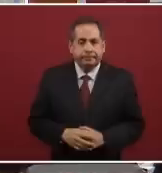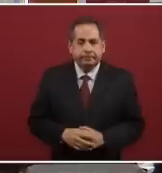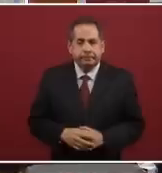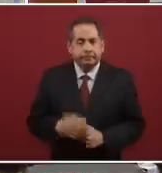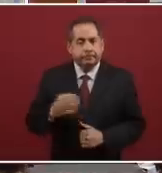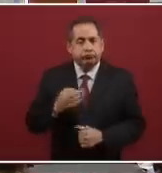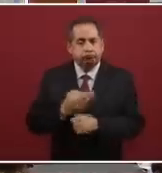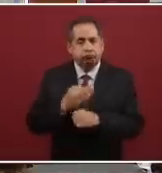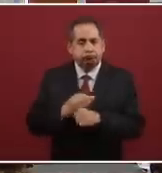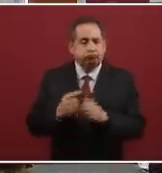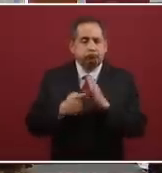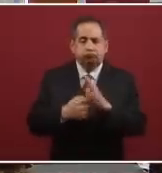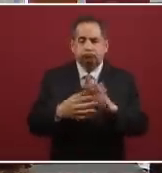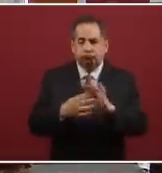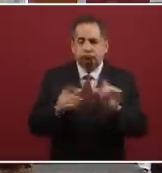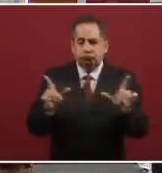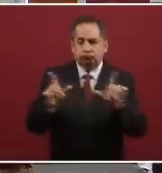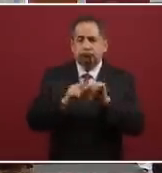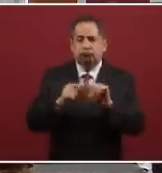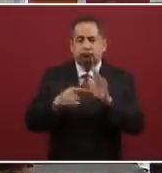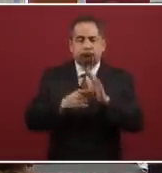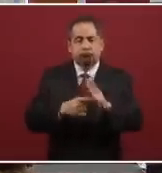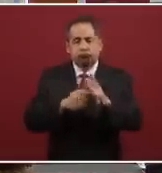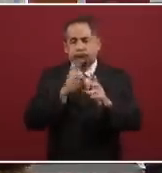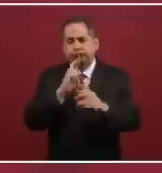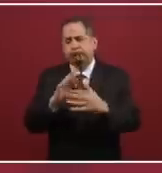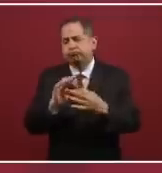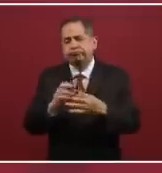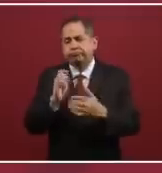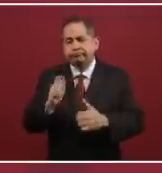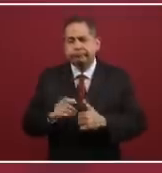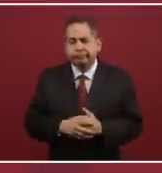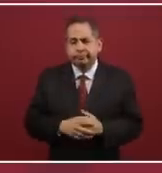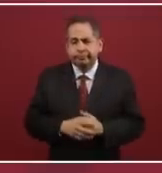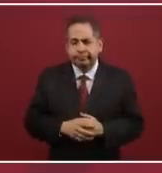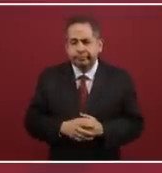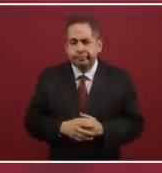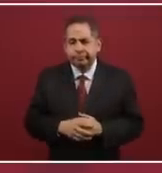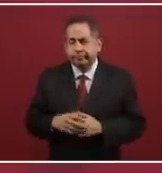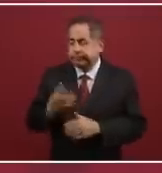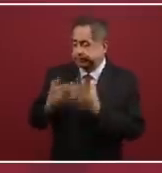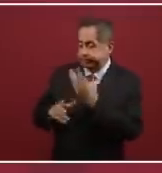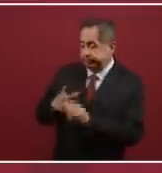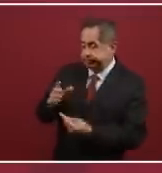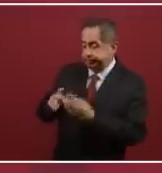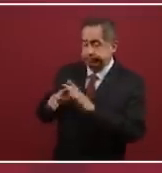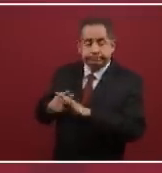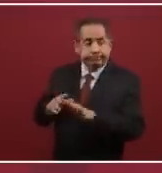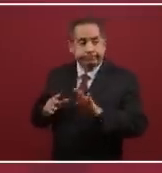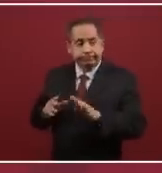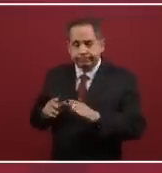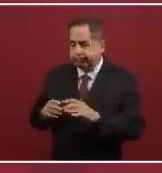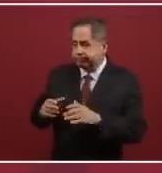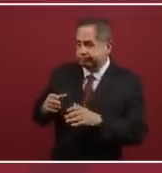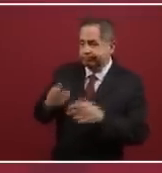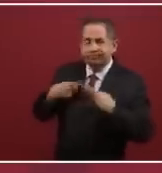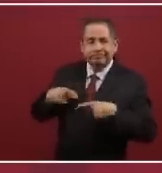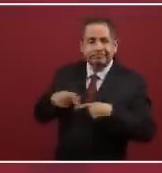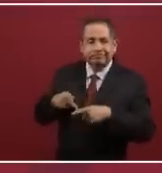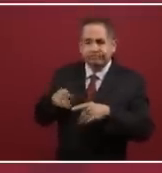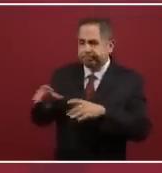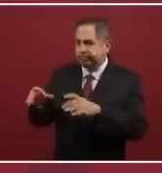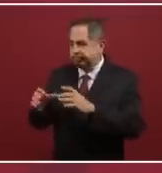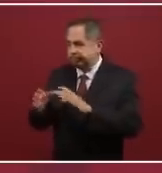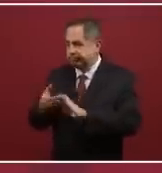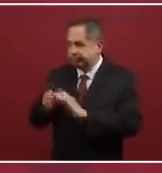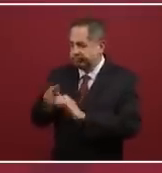que quisiera entonces subrayar con este breve reporte? No se va a permitir el tráfico de personas. Ha habido una tolerancia a este